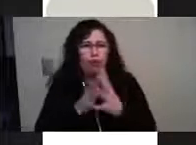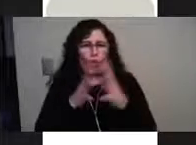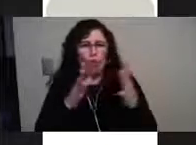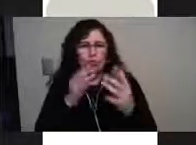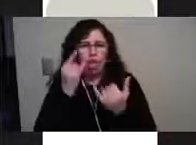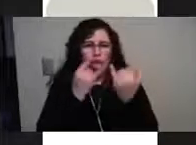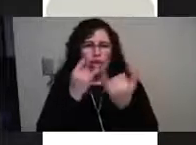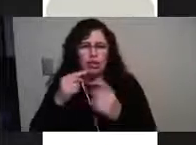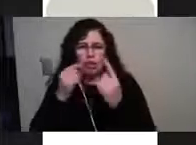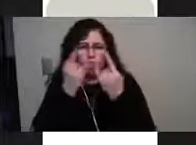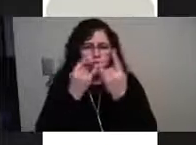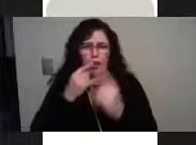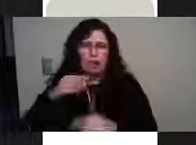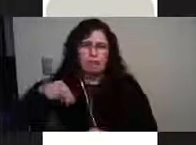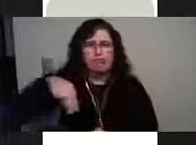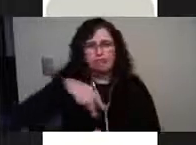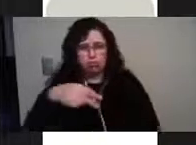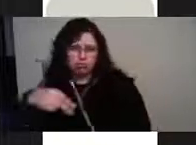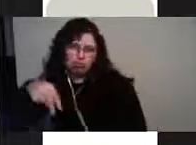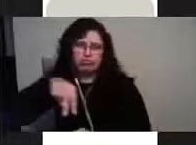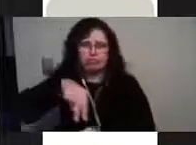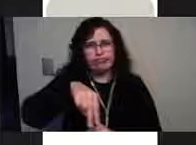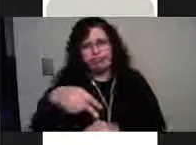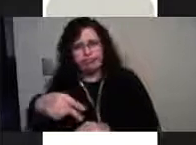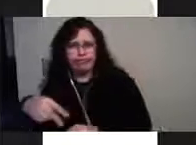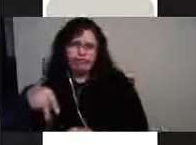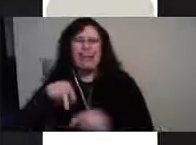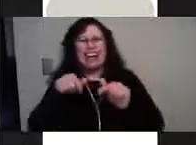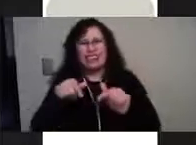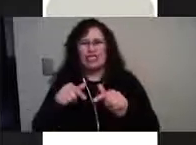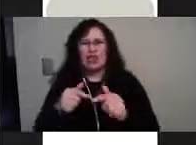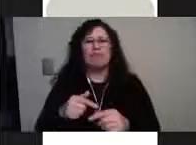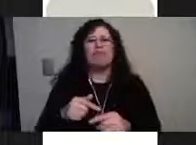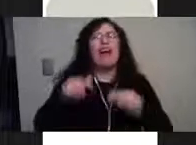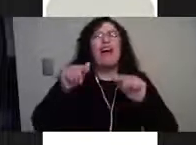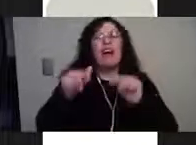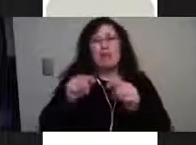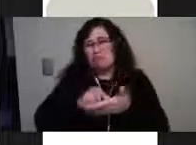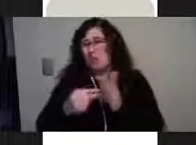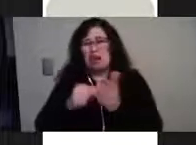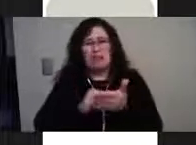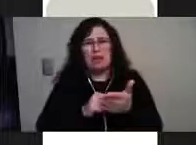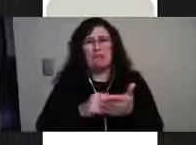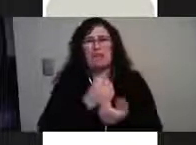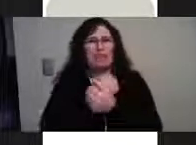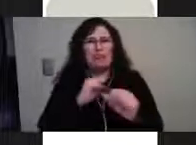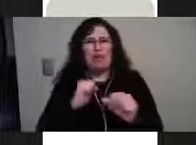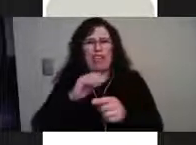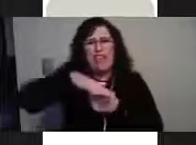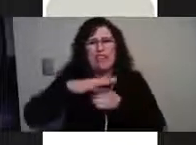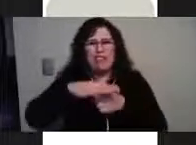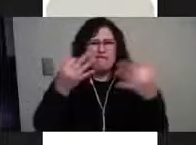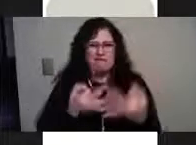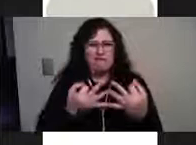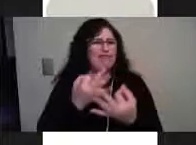ebrios, ya, o bajo la influencia del alcohol, una base de sustentación mucho más amplia, ya, con movimientos